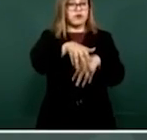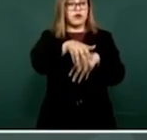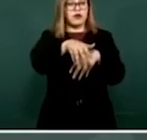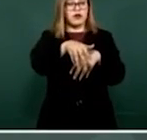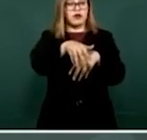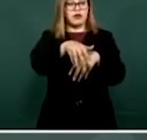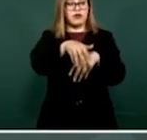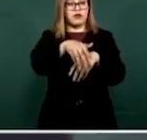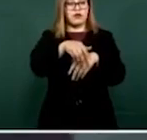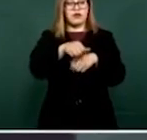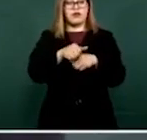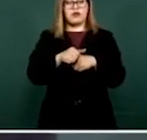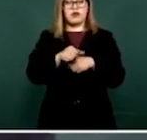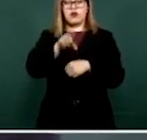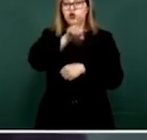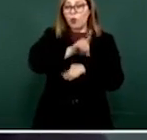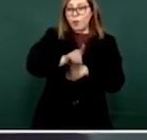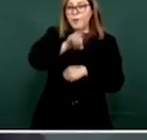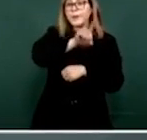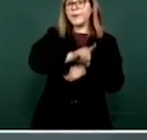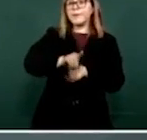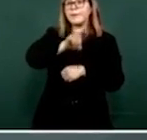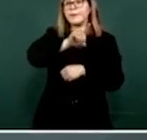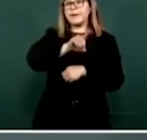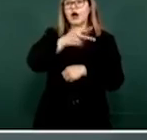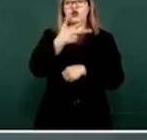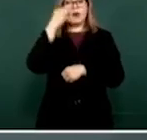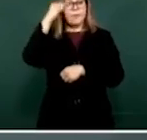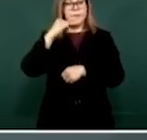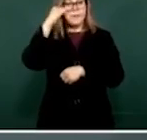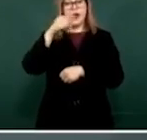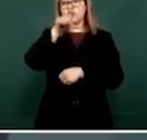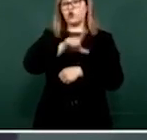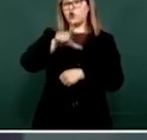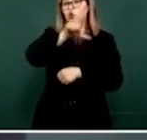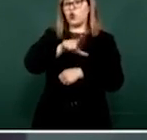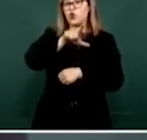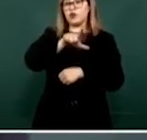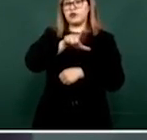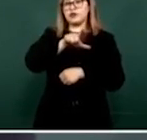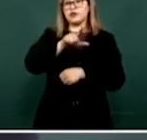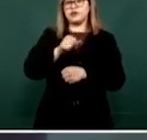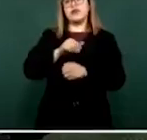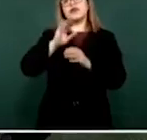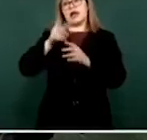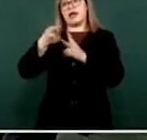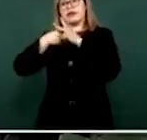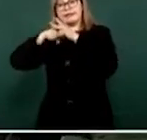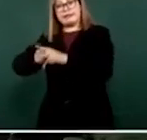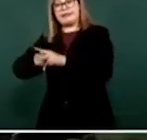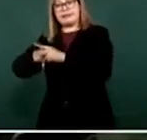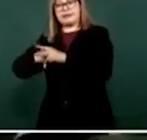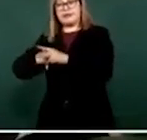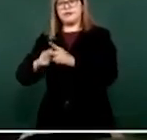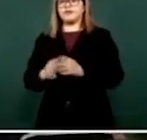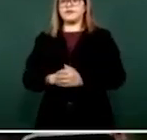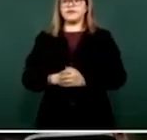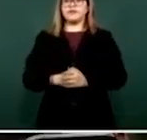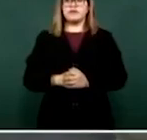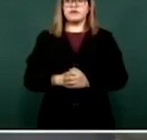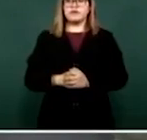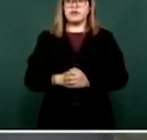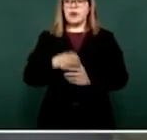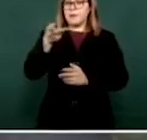de el domingo, de lunes, ya empieza a distribuirse. Y nada más si nos puede prestar